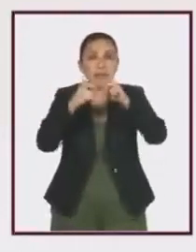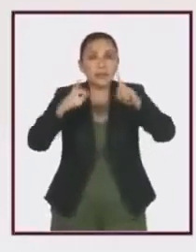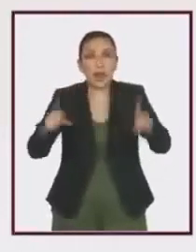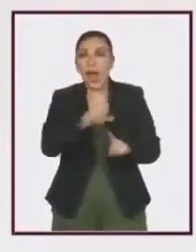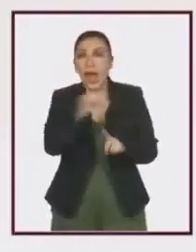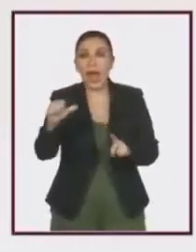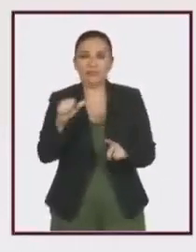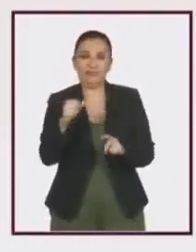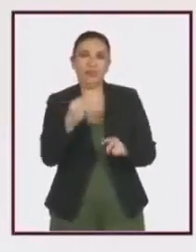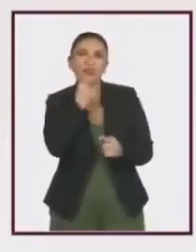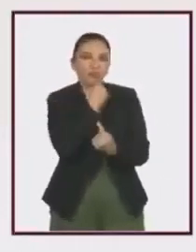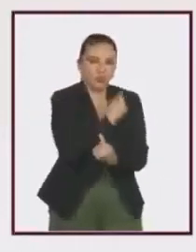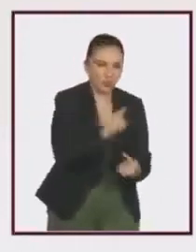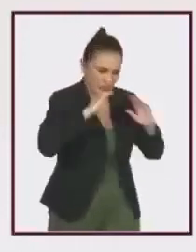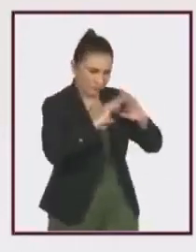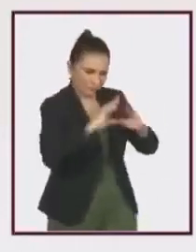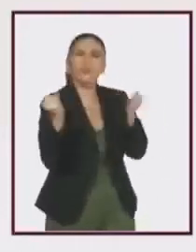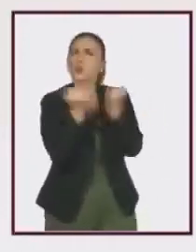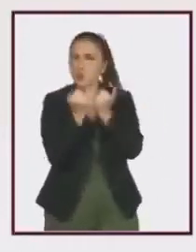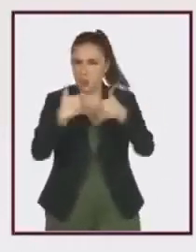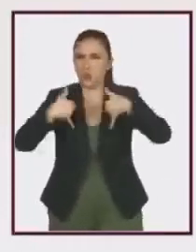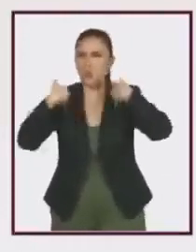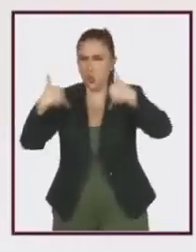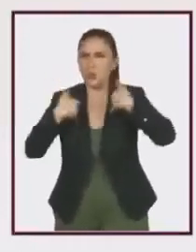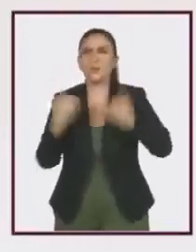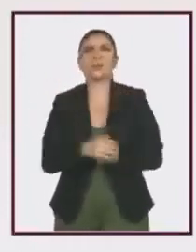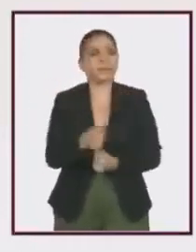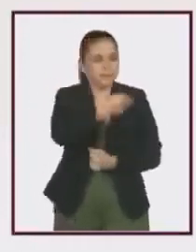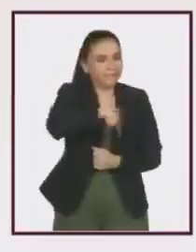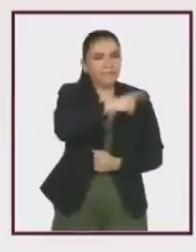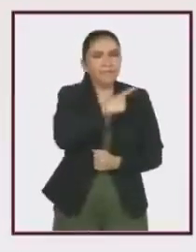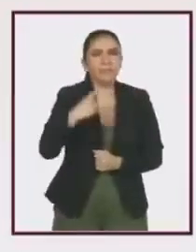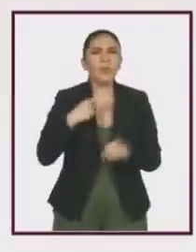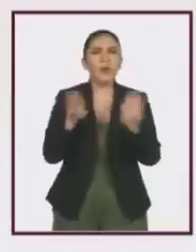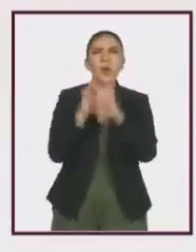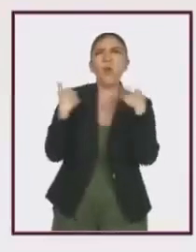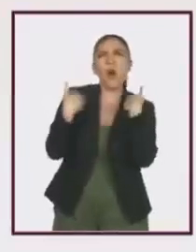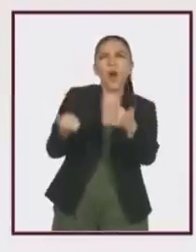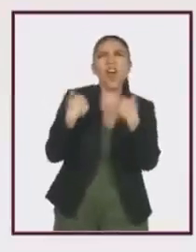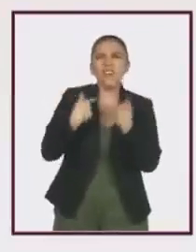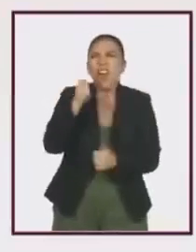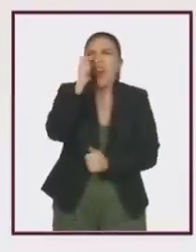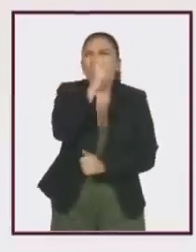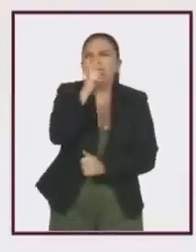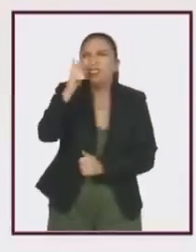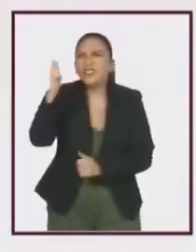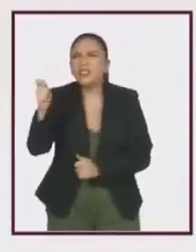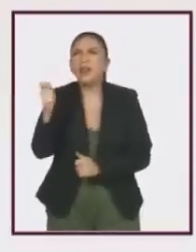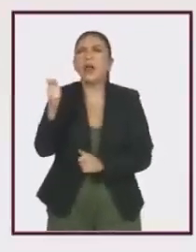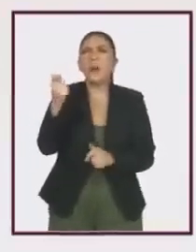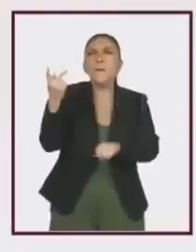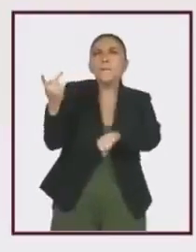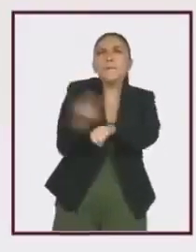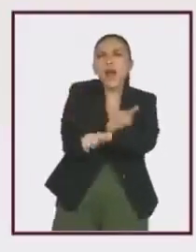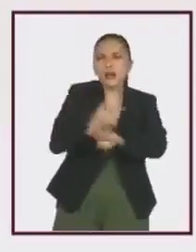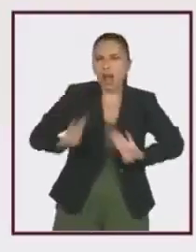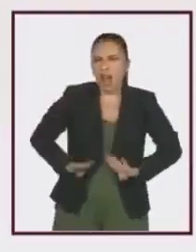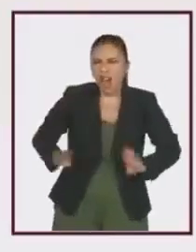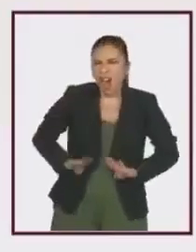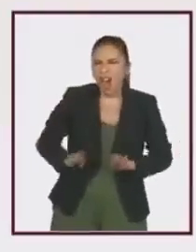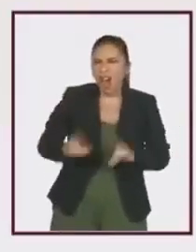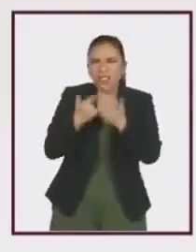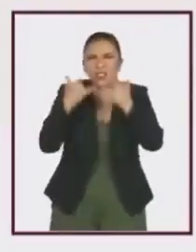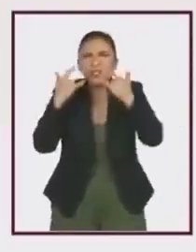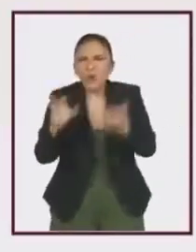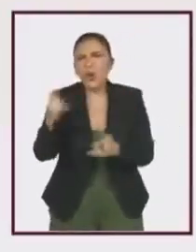los niños y los adolescentes la capacidad de interpretar fenómenos, hechos y situaciones